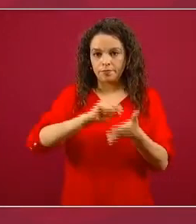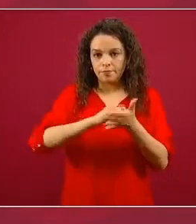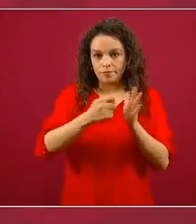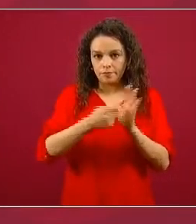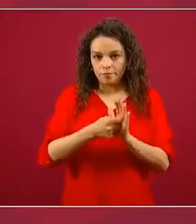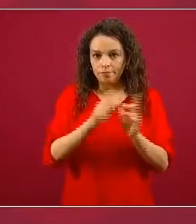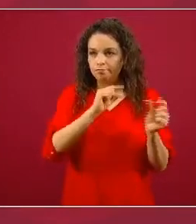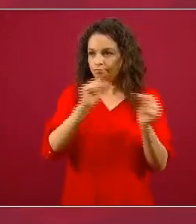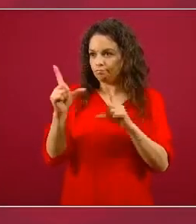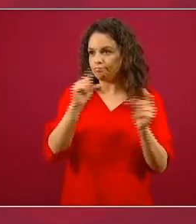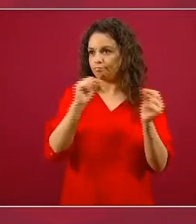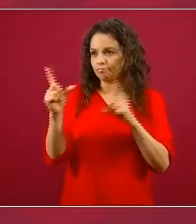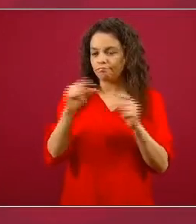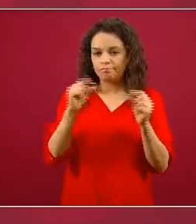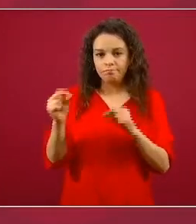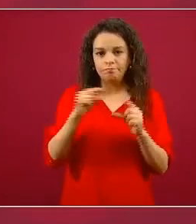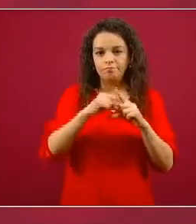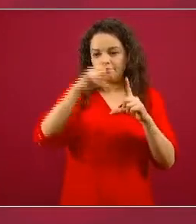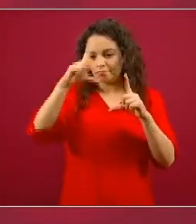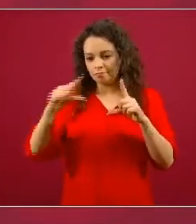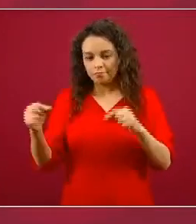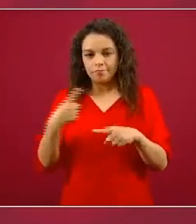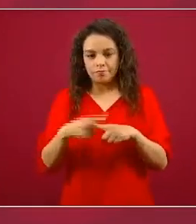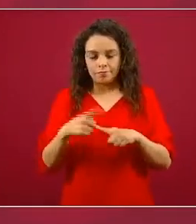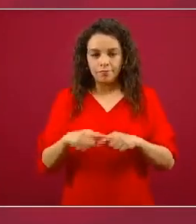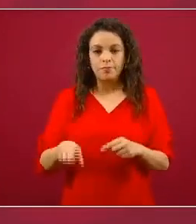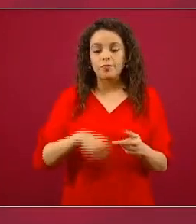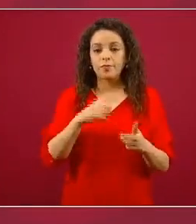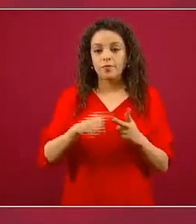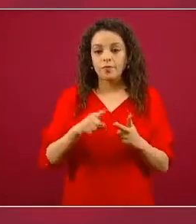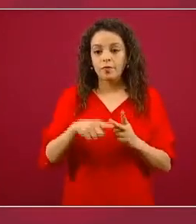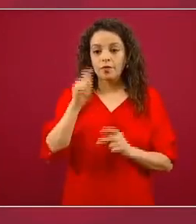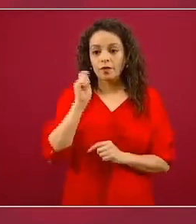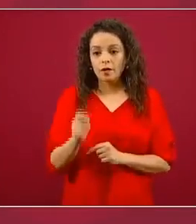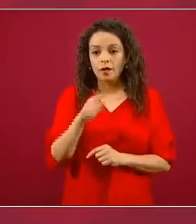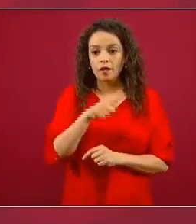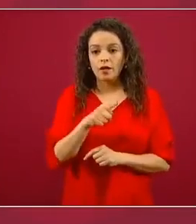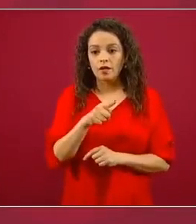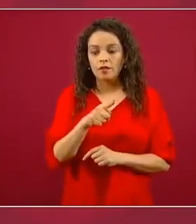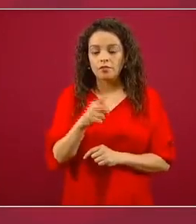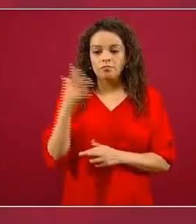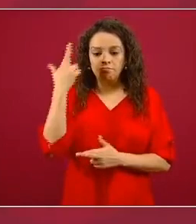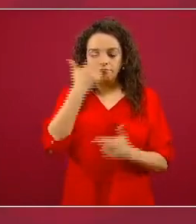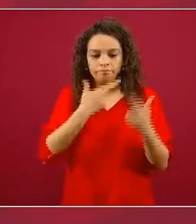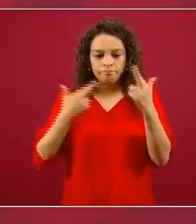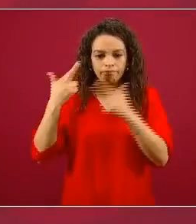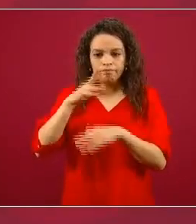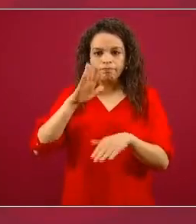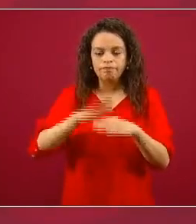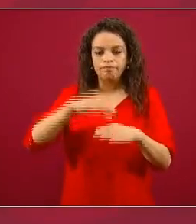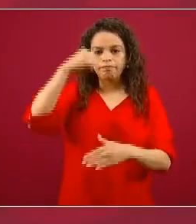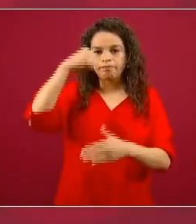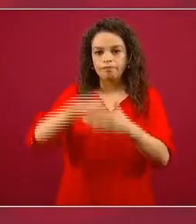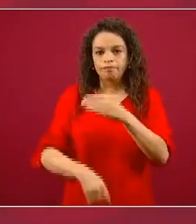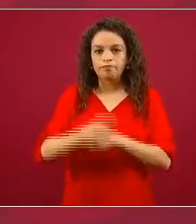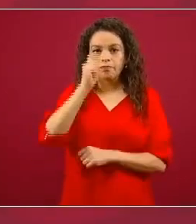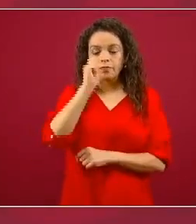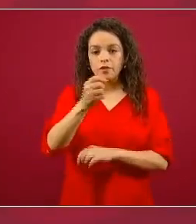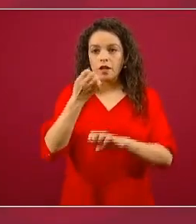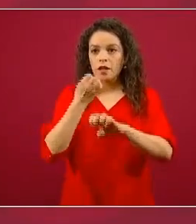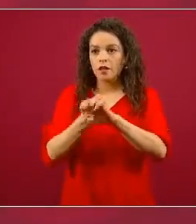y hoy vamos a analizar o comentar el análisis básico del estado de Baja